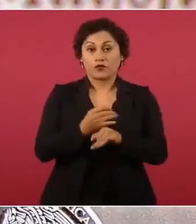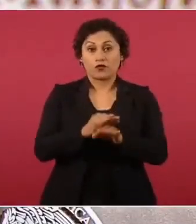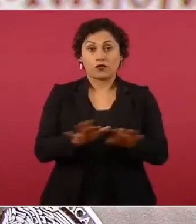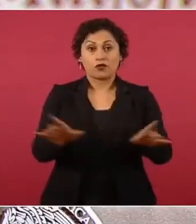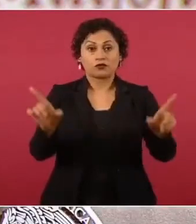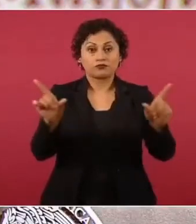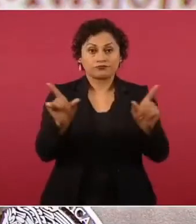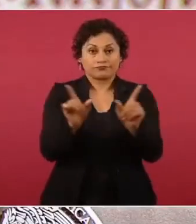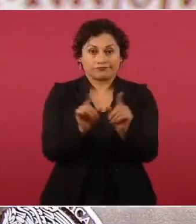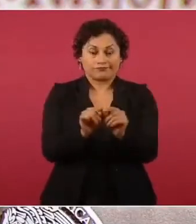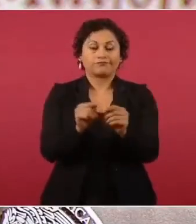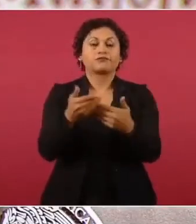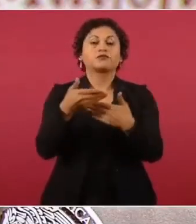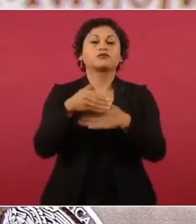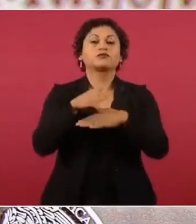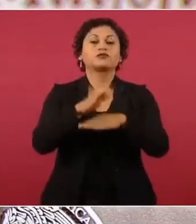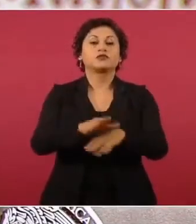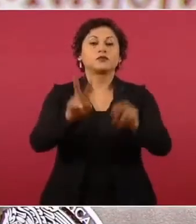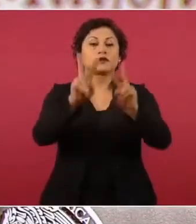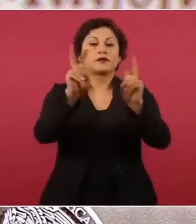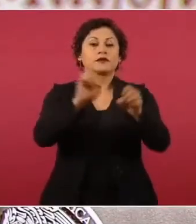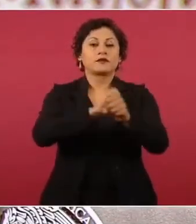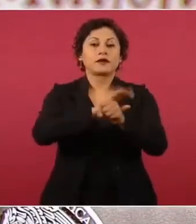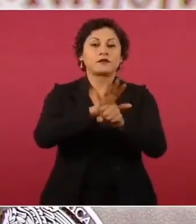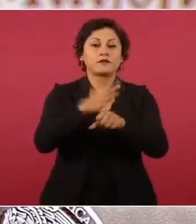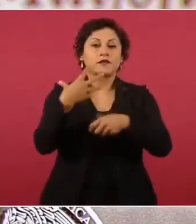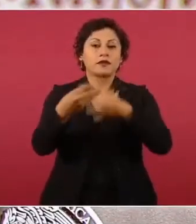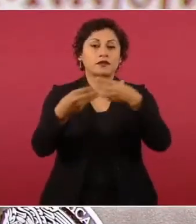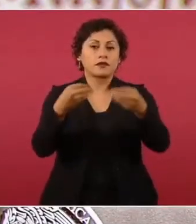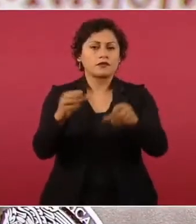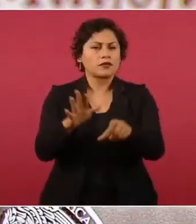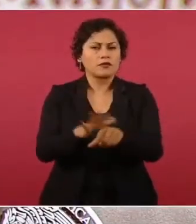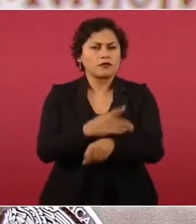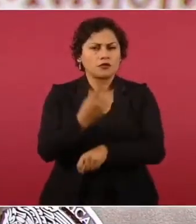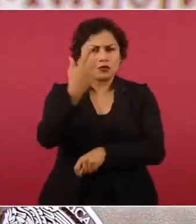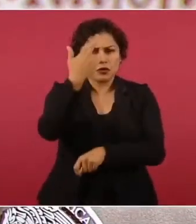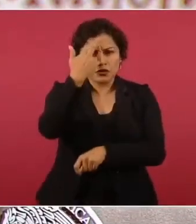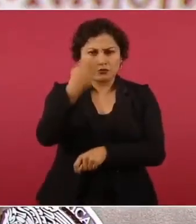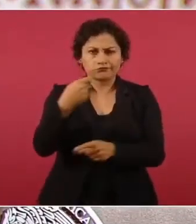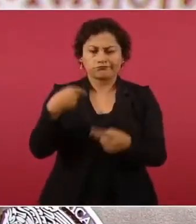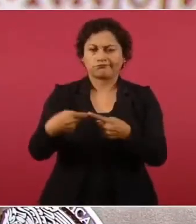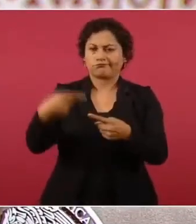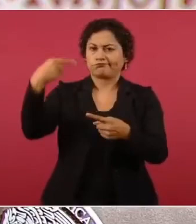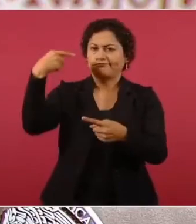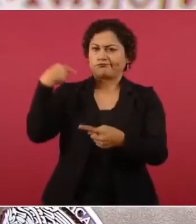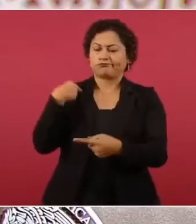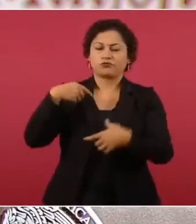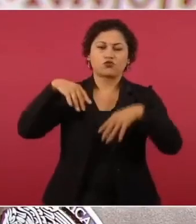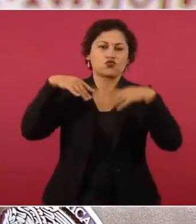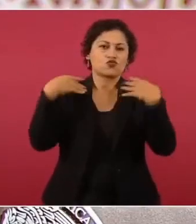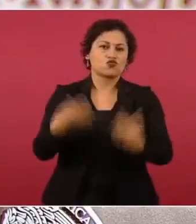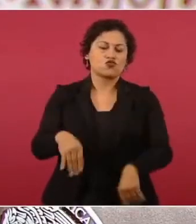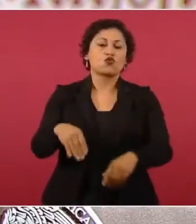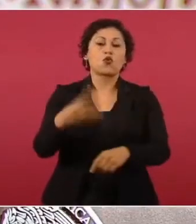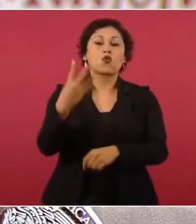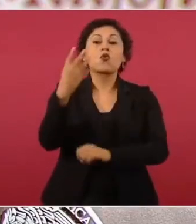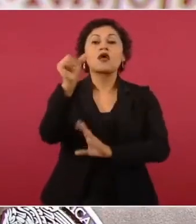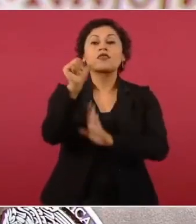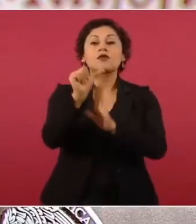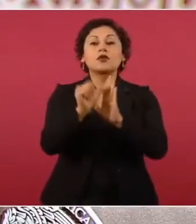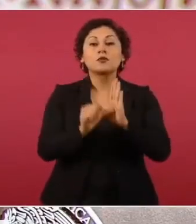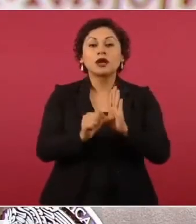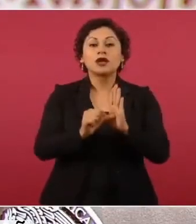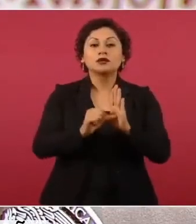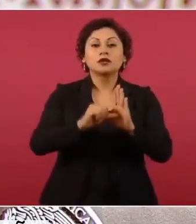la pandemia de COVID en México, porque las noticias siguen siendo muy positivas. Cumplimos prácticamente 4 meses ya de